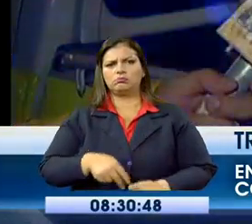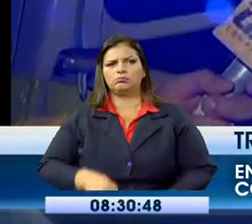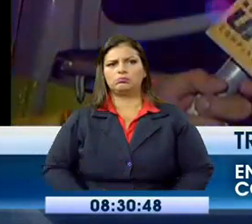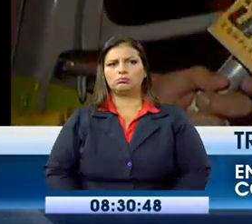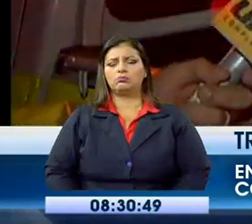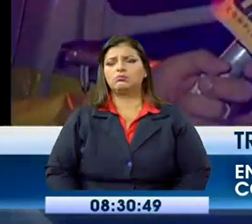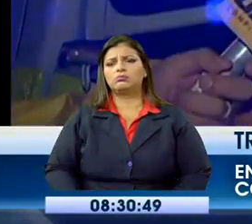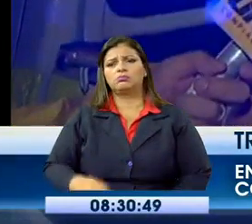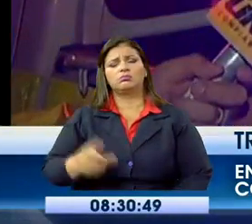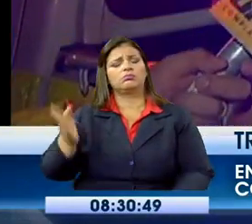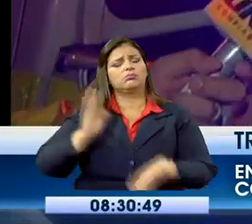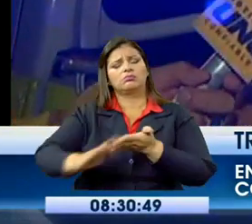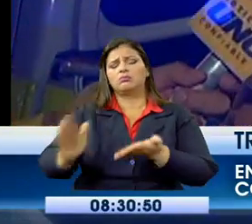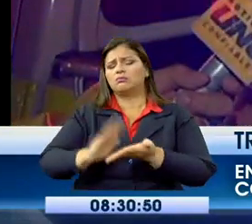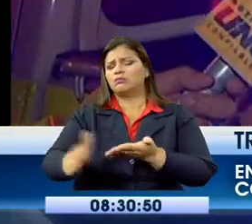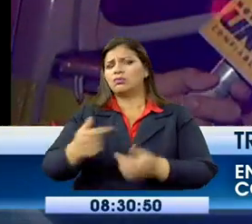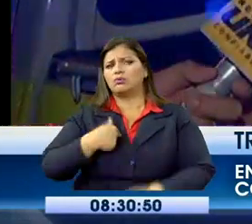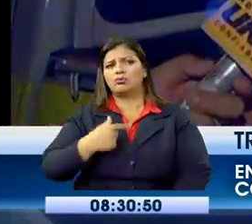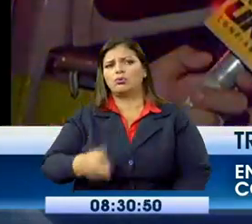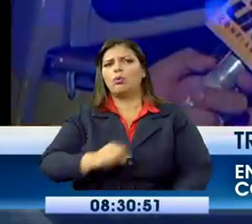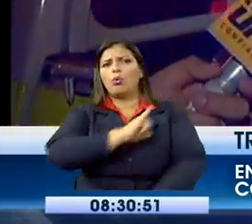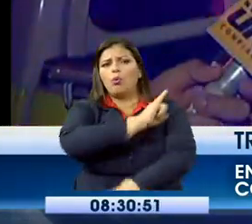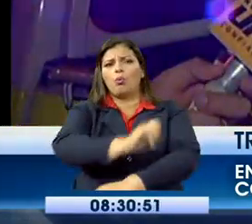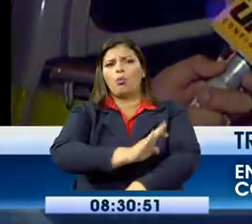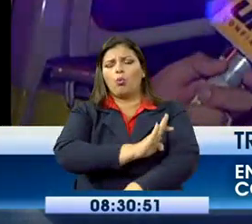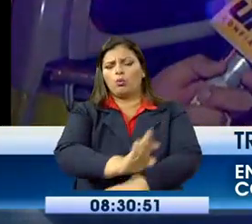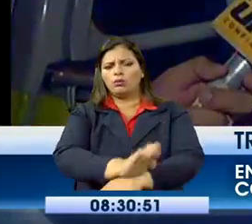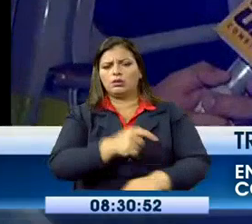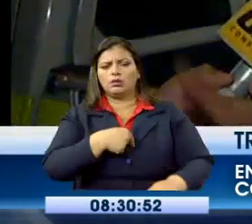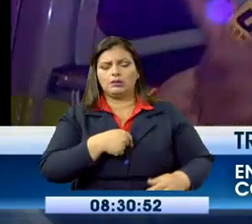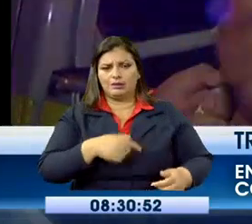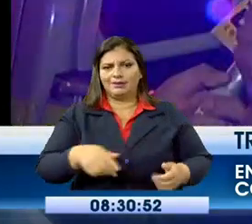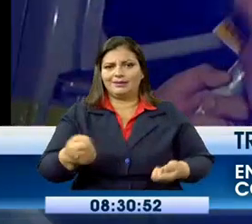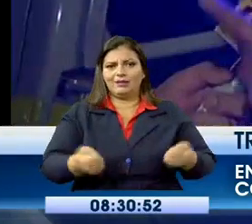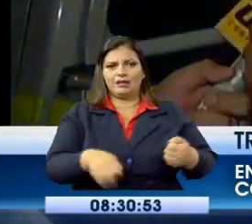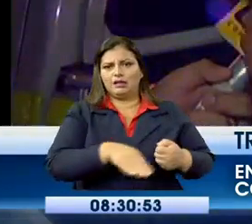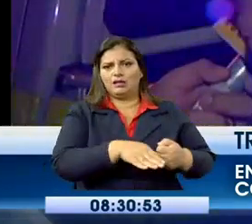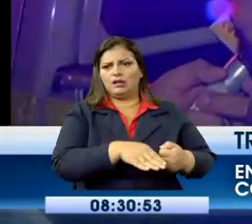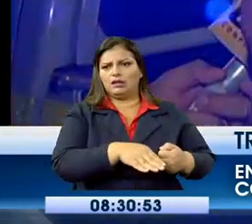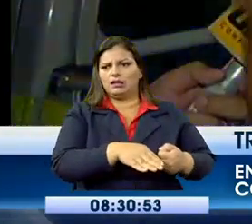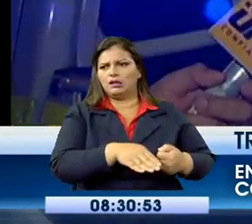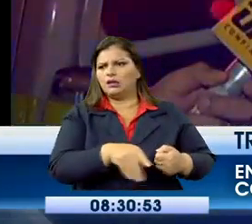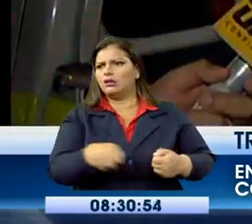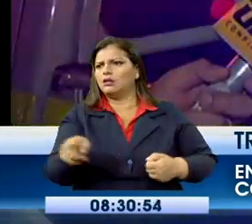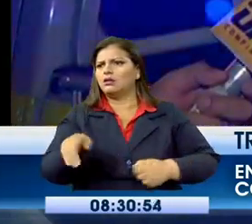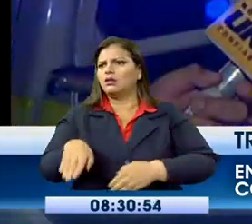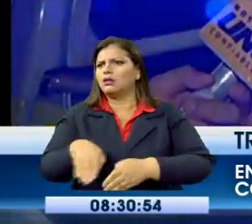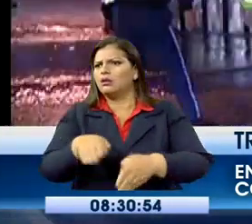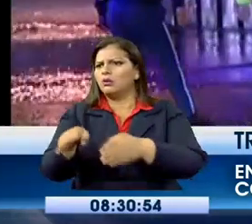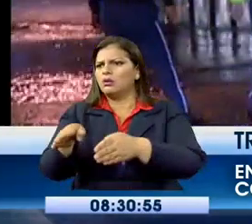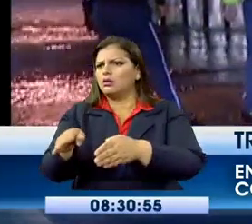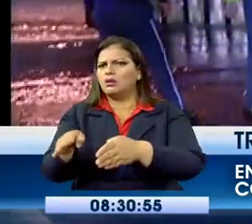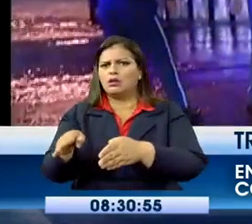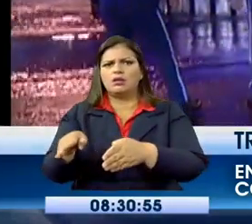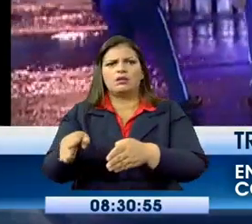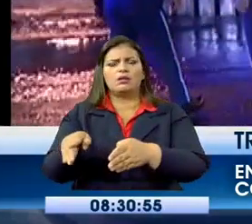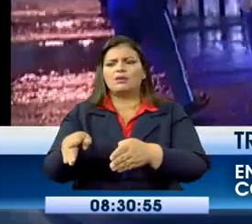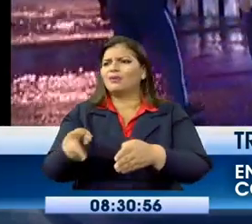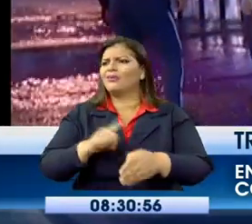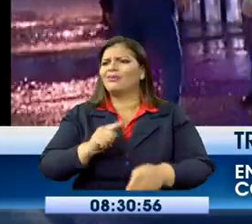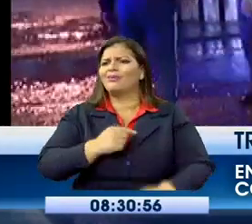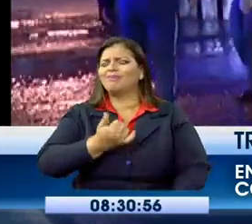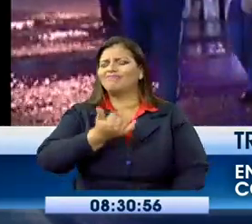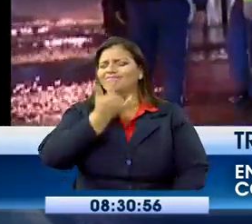perdí, necesitaba ir por la Juan Tancamarengo y pues yo he visto que este es a Francisco de Orellana, entonces yo pensé curvar